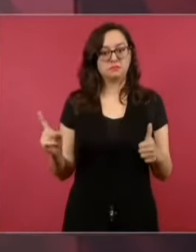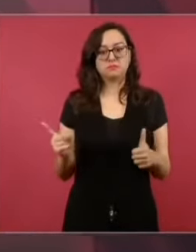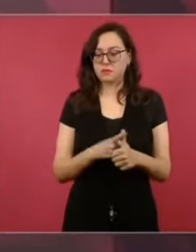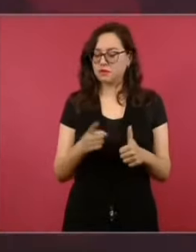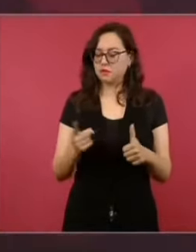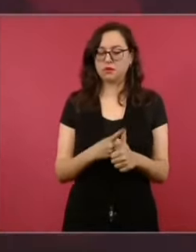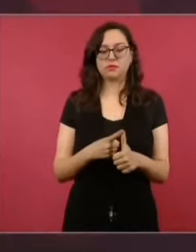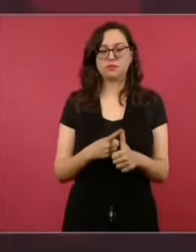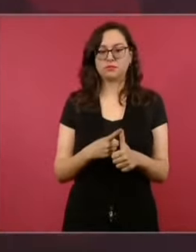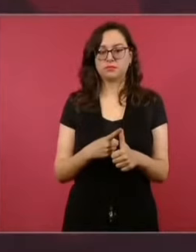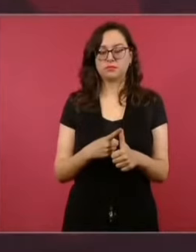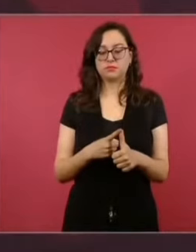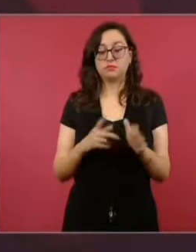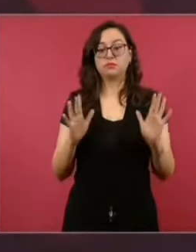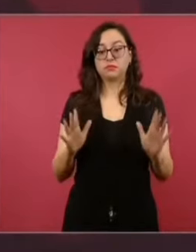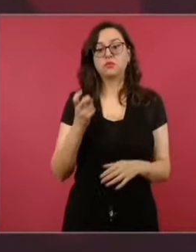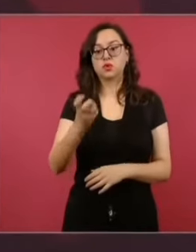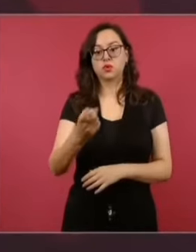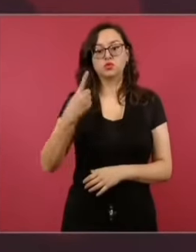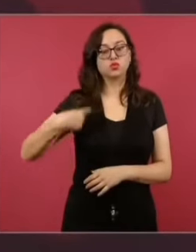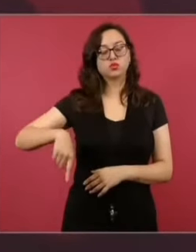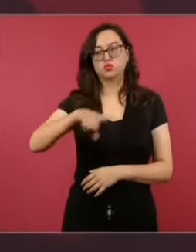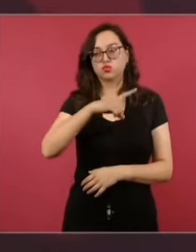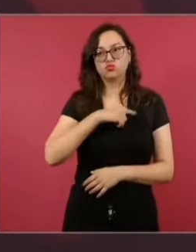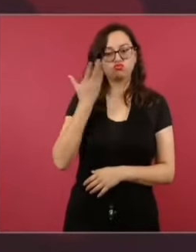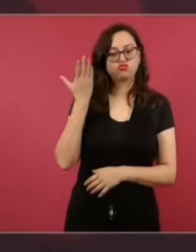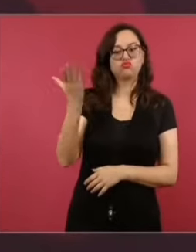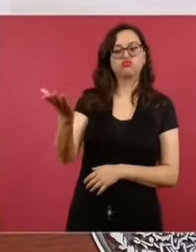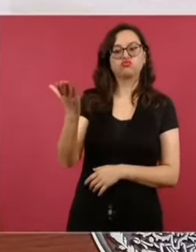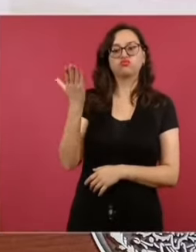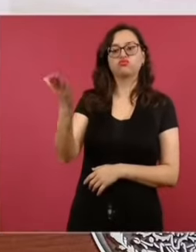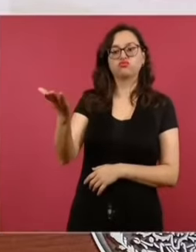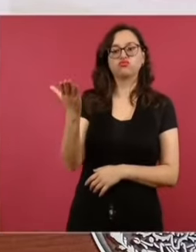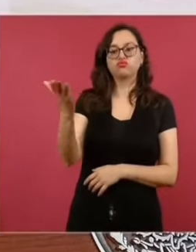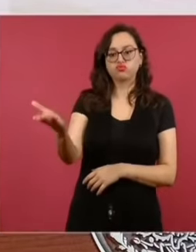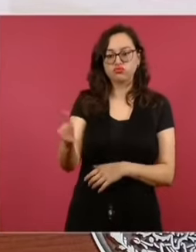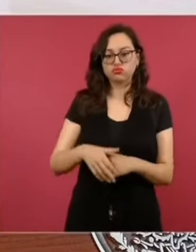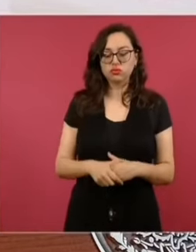paso. Y eso es lo que hemos sostenido nosotros.